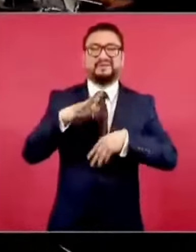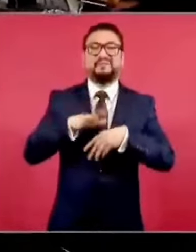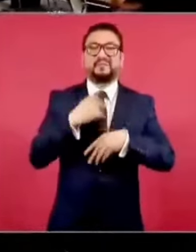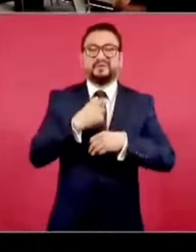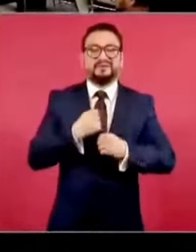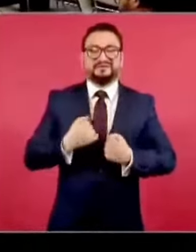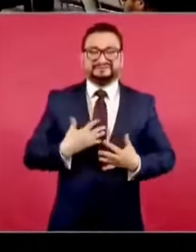fiesta